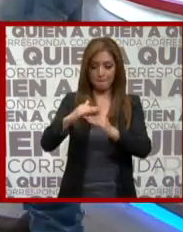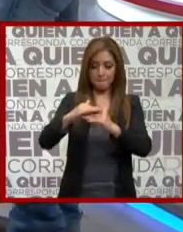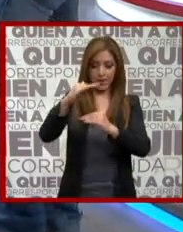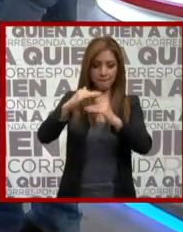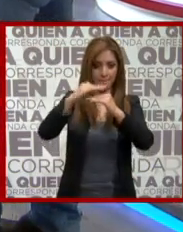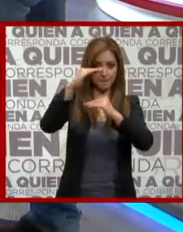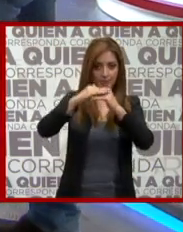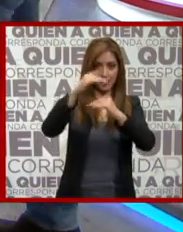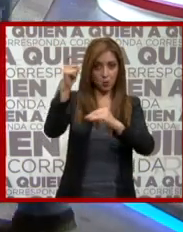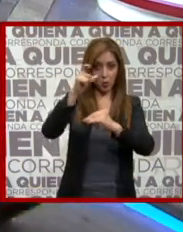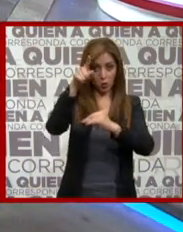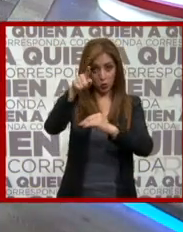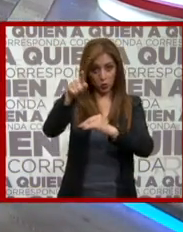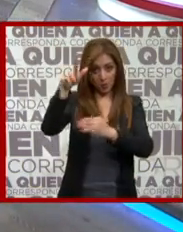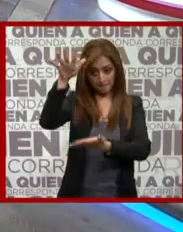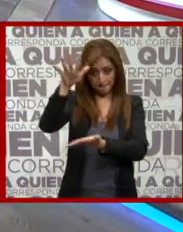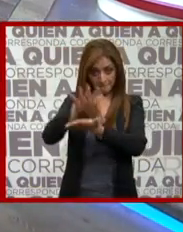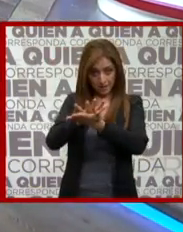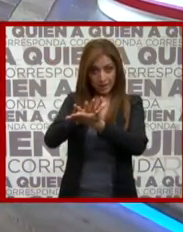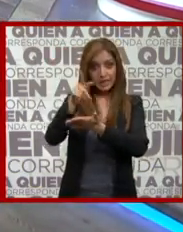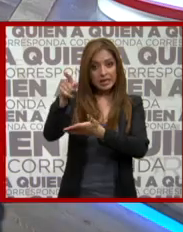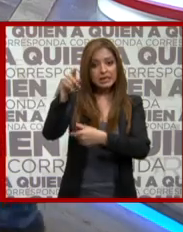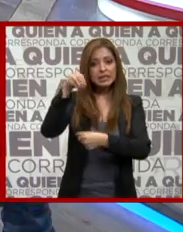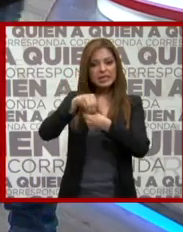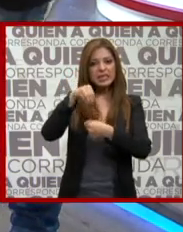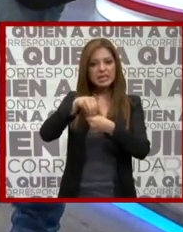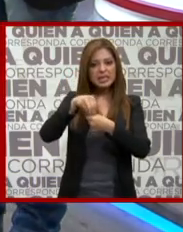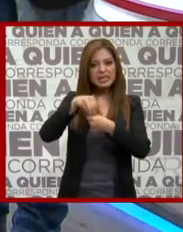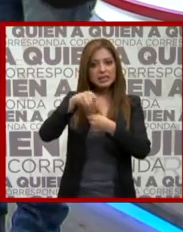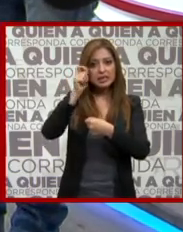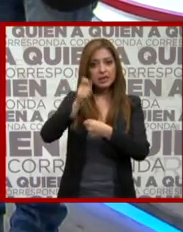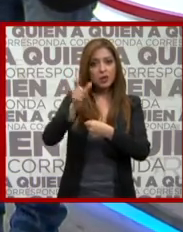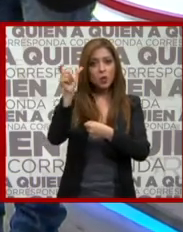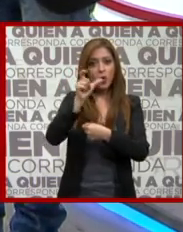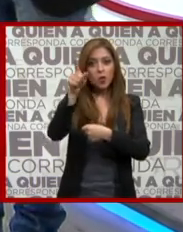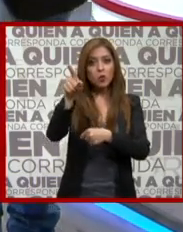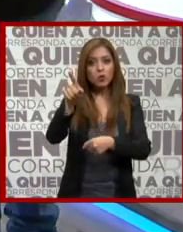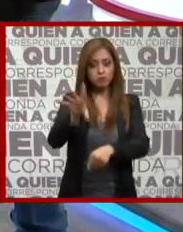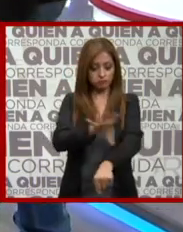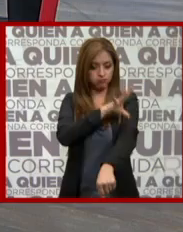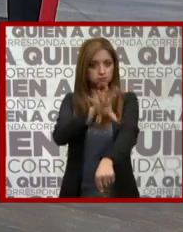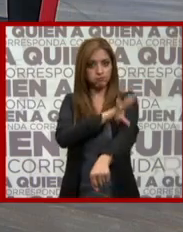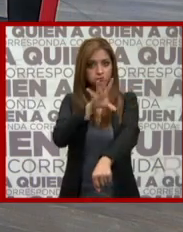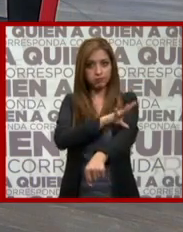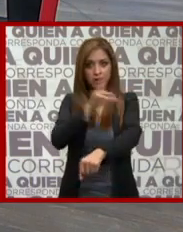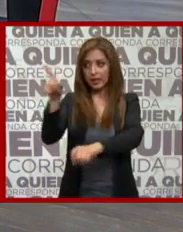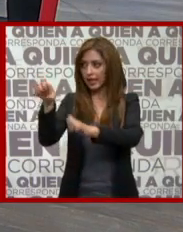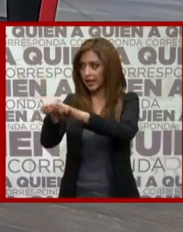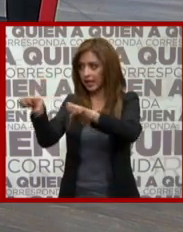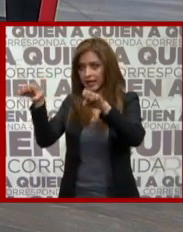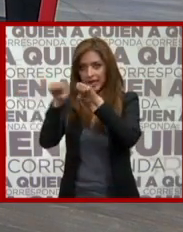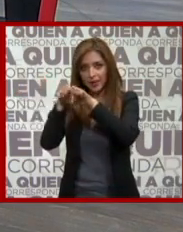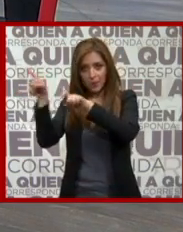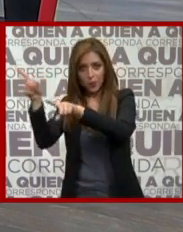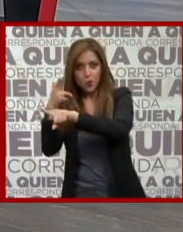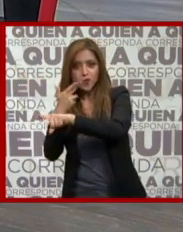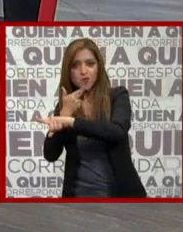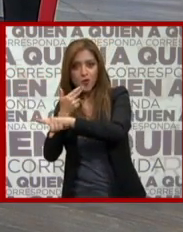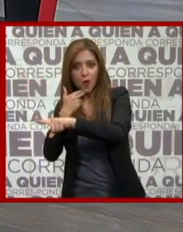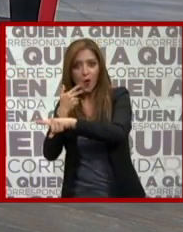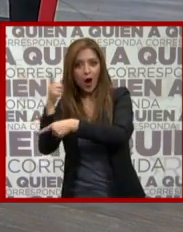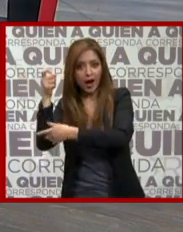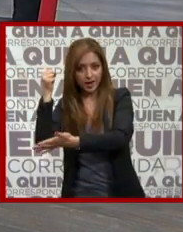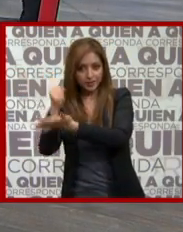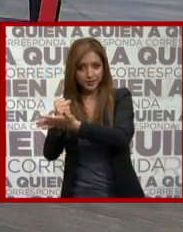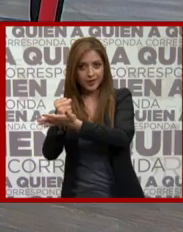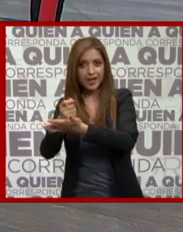cuando tú apachurras este botón tiene un secreto. Okay. Este botón sirve para dar descargas eléctricas al equipo rojo, que lo vamos a bautizar como el equipo de a quien corresponde. A